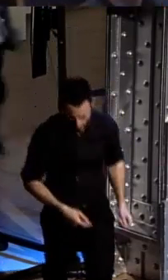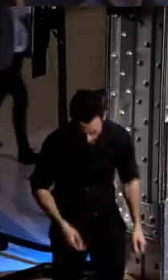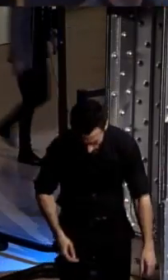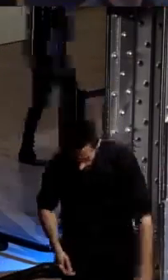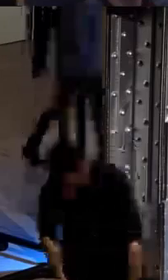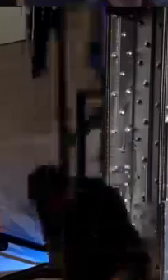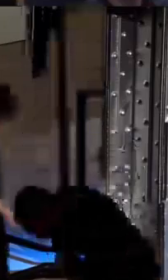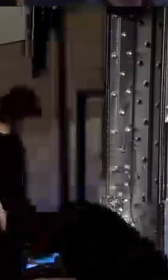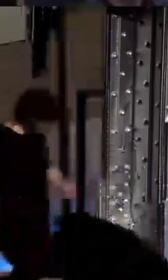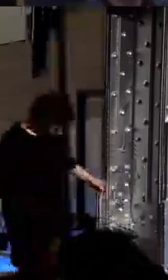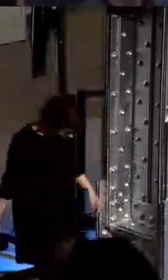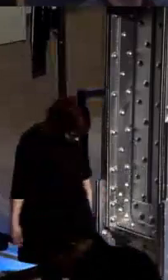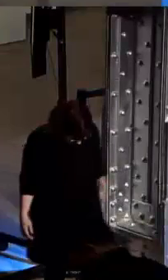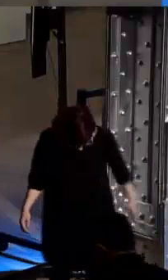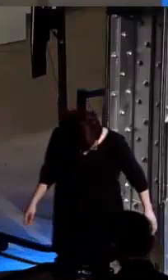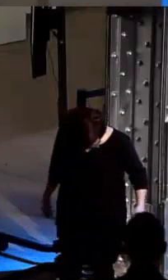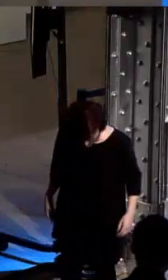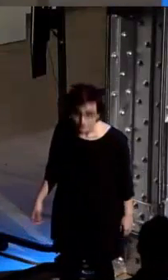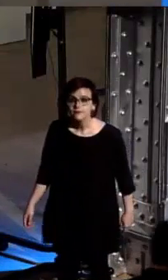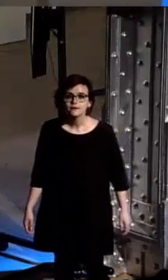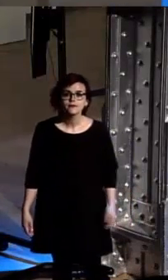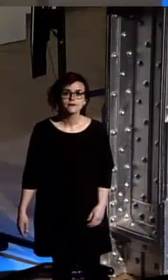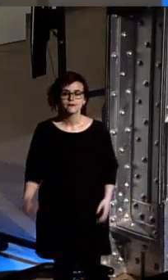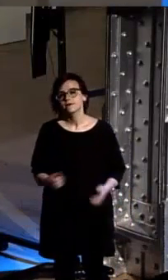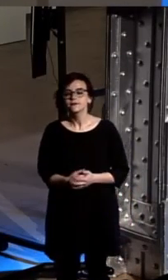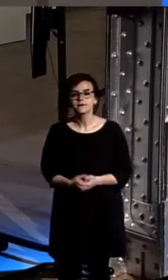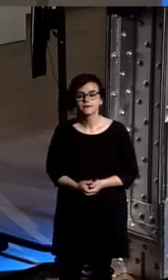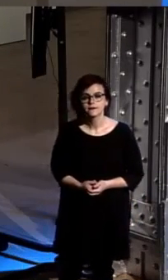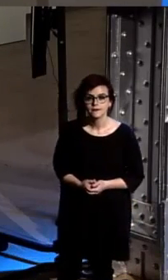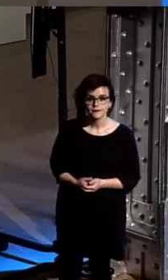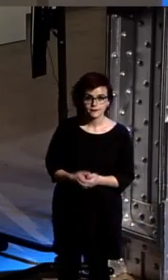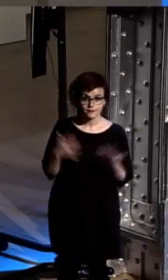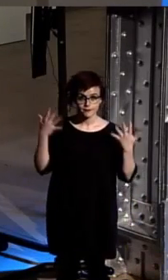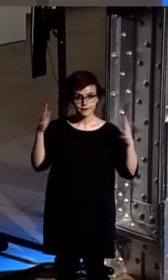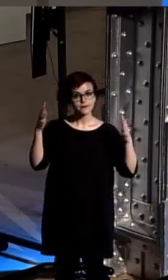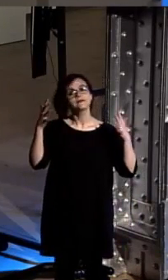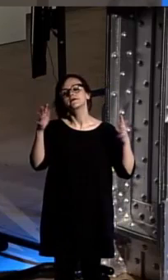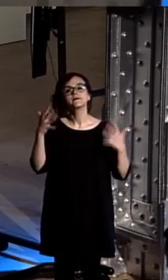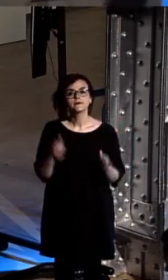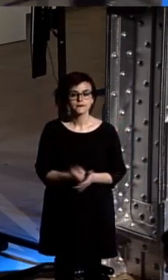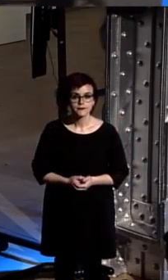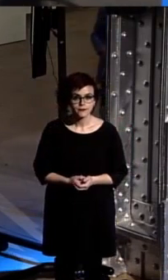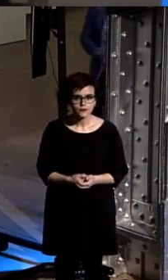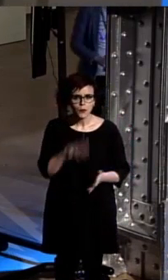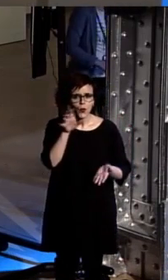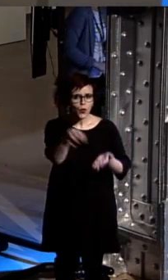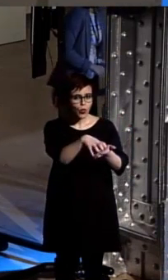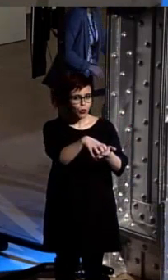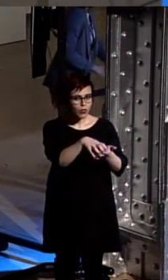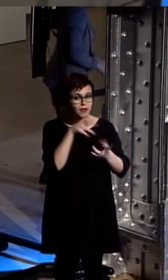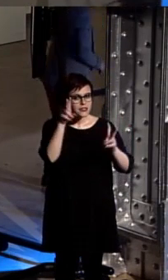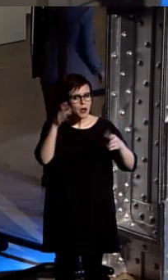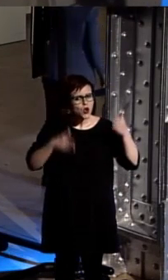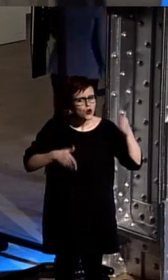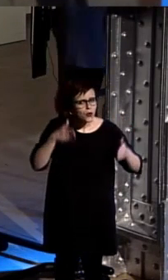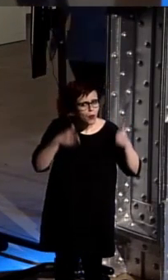Muchas gracias, Nuria. No te vayas mientras colocamos los asientos para... Ay, que se nos vacía. Yo tengo una duda. ¿Esos robots